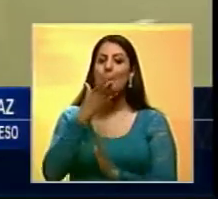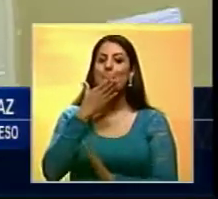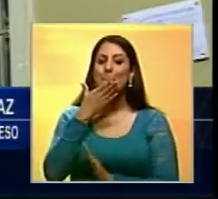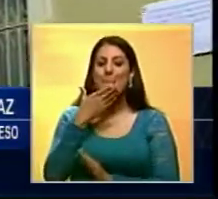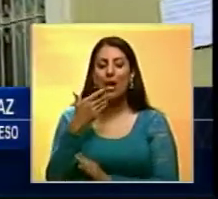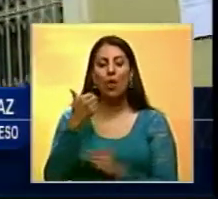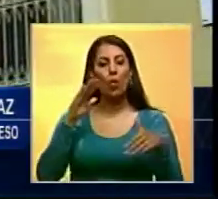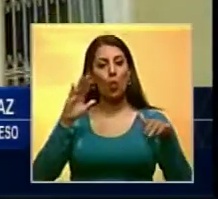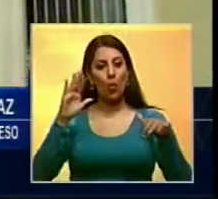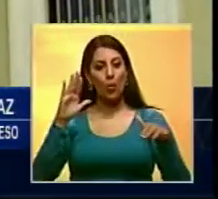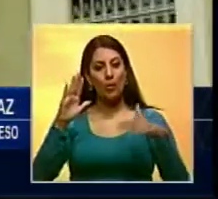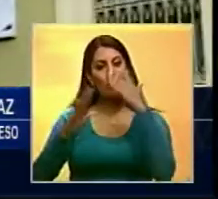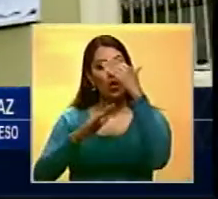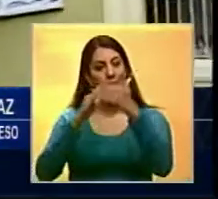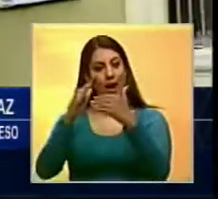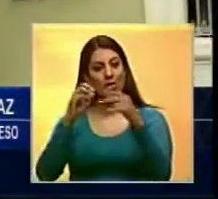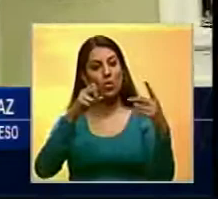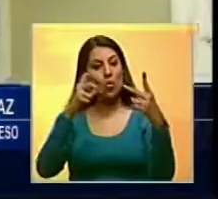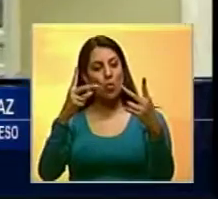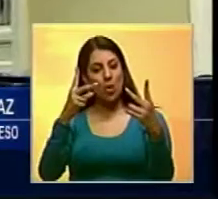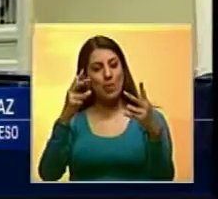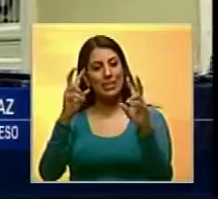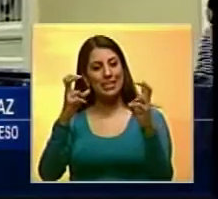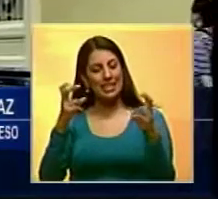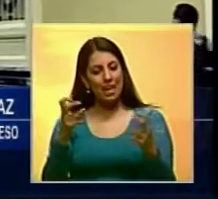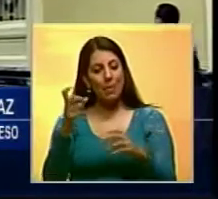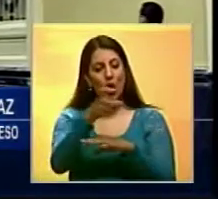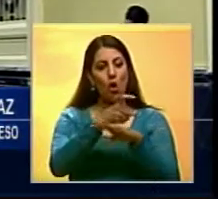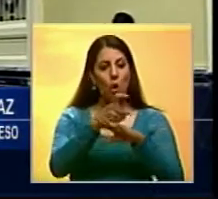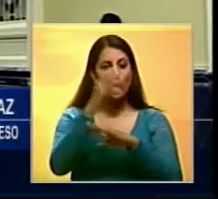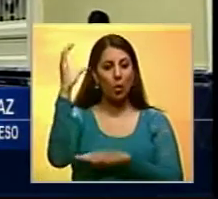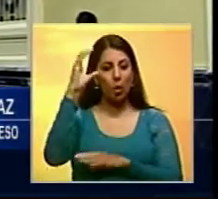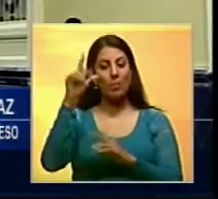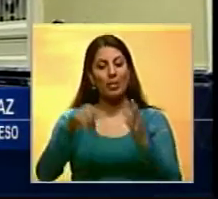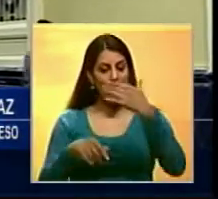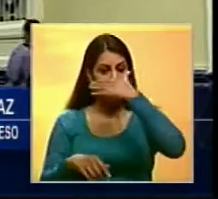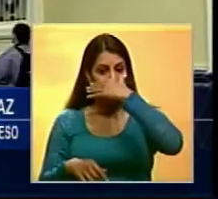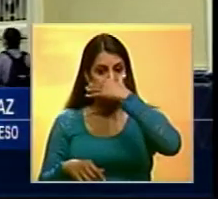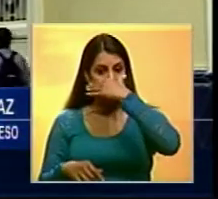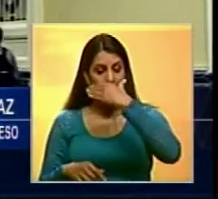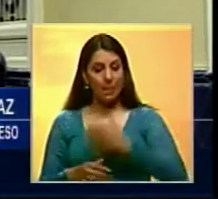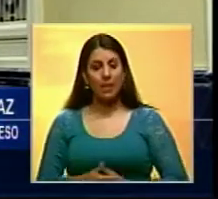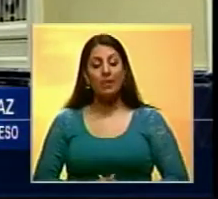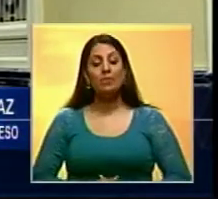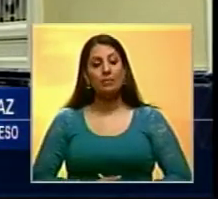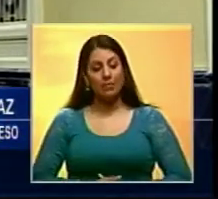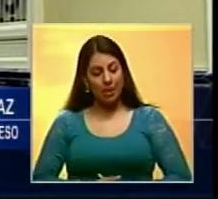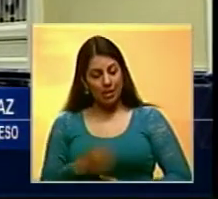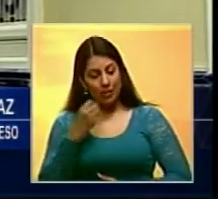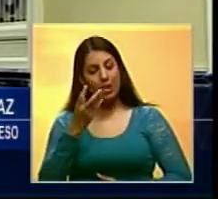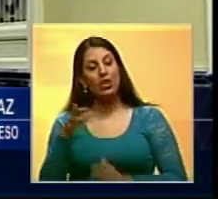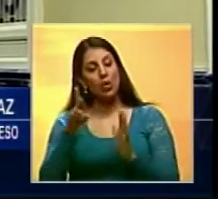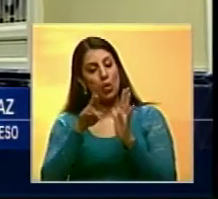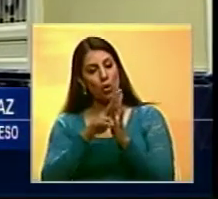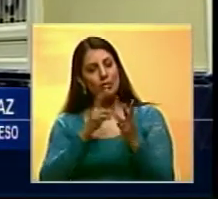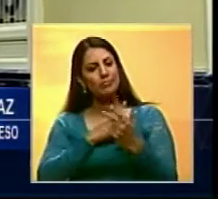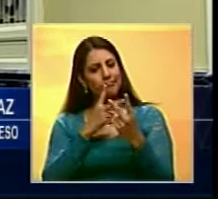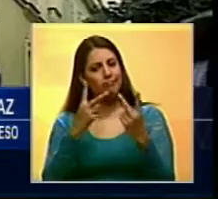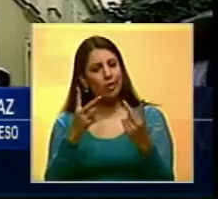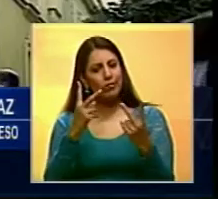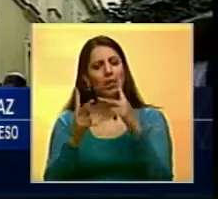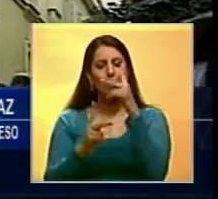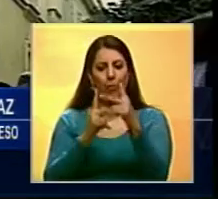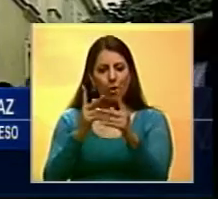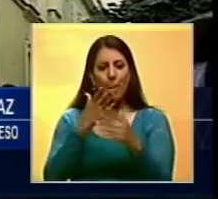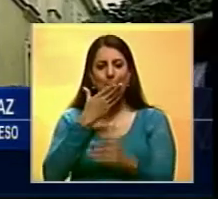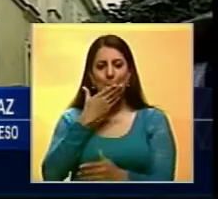ineludible compromiso por avanzar en un nuevo entendimiento entre el gobierno de Colombia y las FARC. En la misiva se reiteró la voluntad de